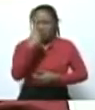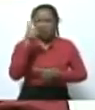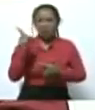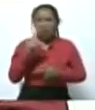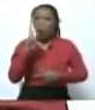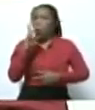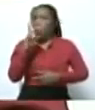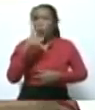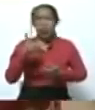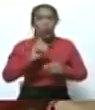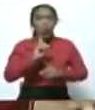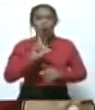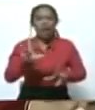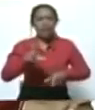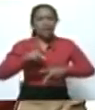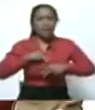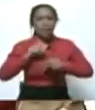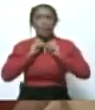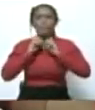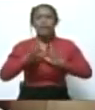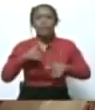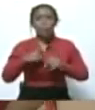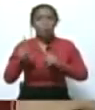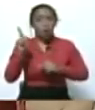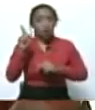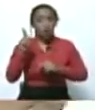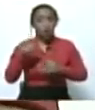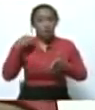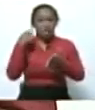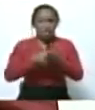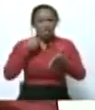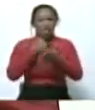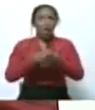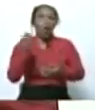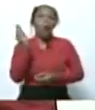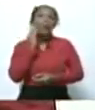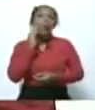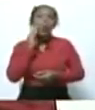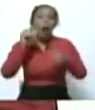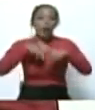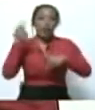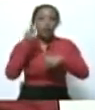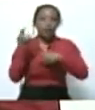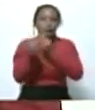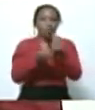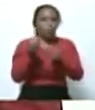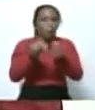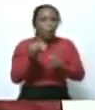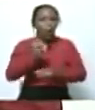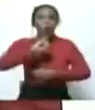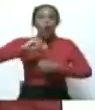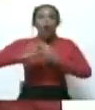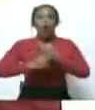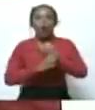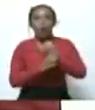aceptan perder. Por eso insisten con un bobolongo aquí en Venezuela como Guaidó.